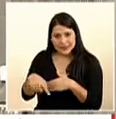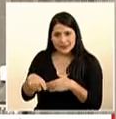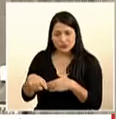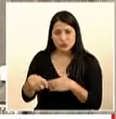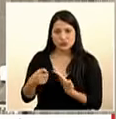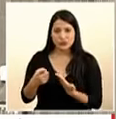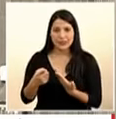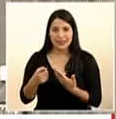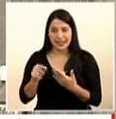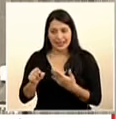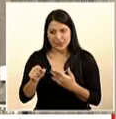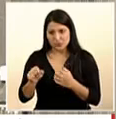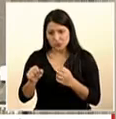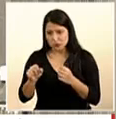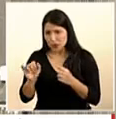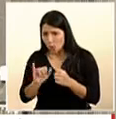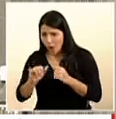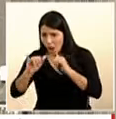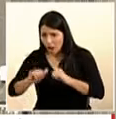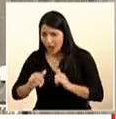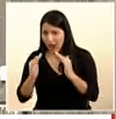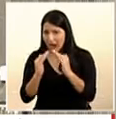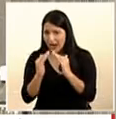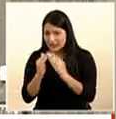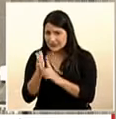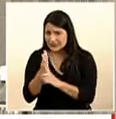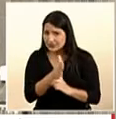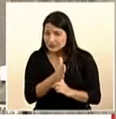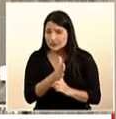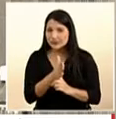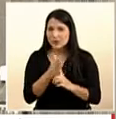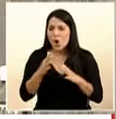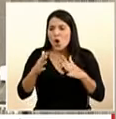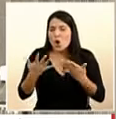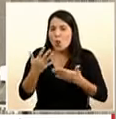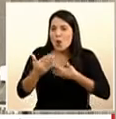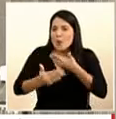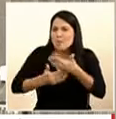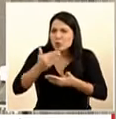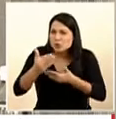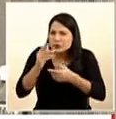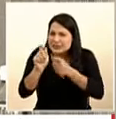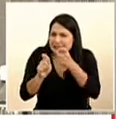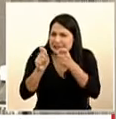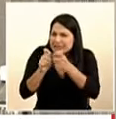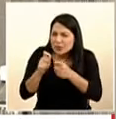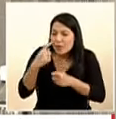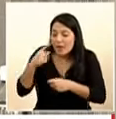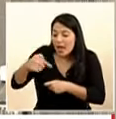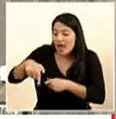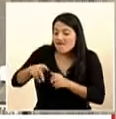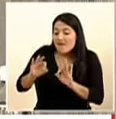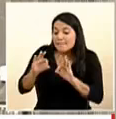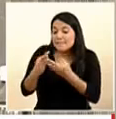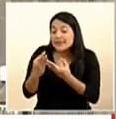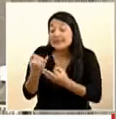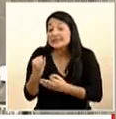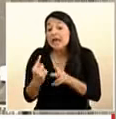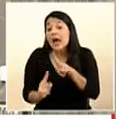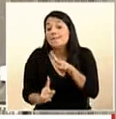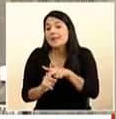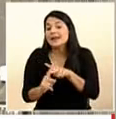otros familiares que viven con ellas y cómo es el seguimiento exacto que se le dan a estas familias al doctor marc calles y